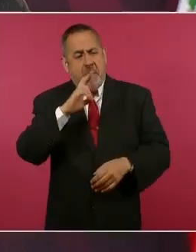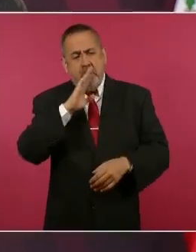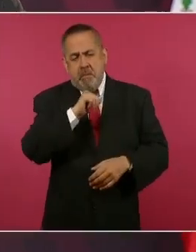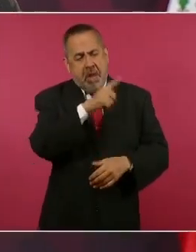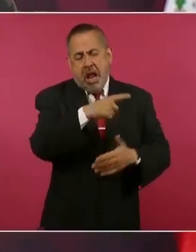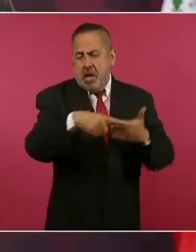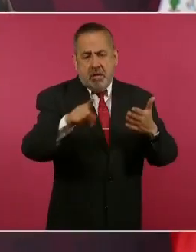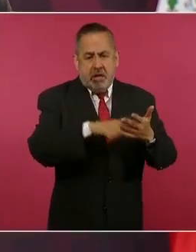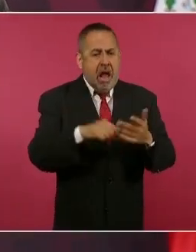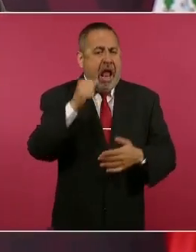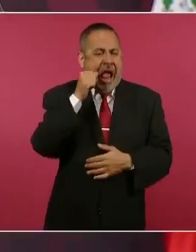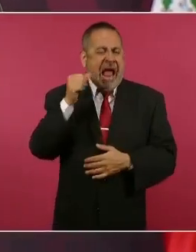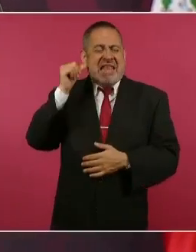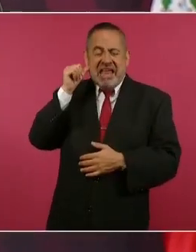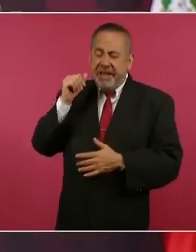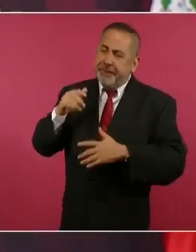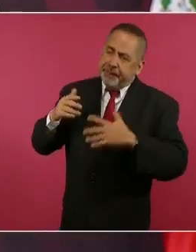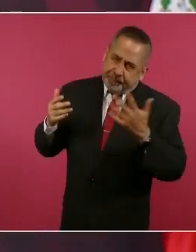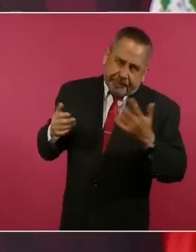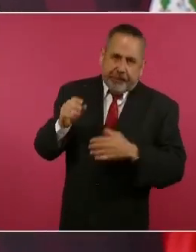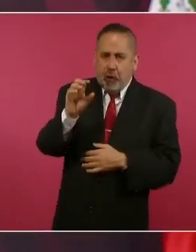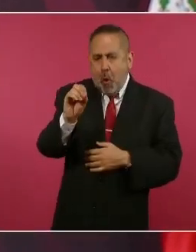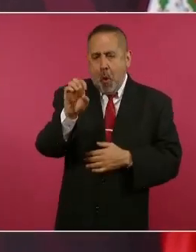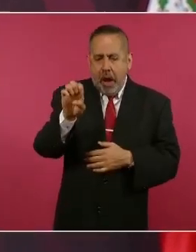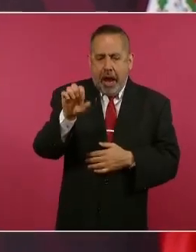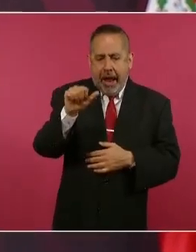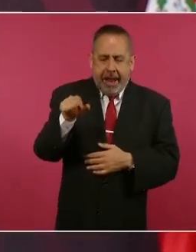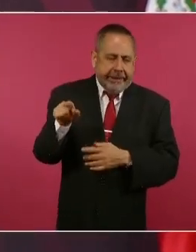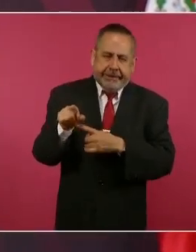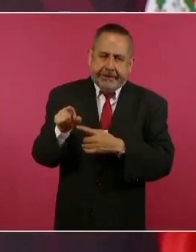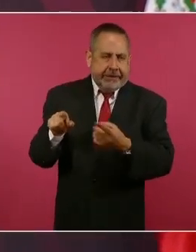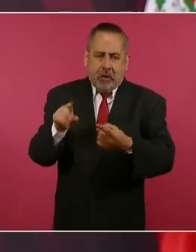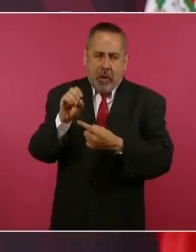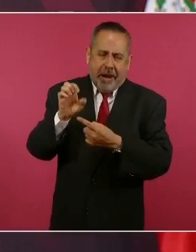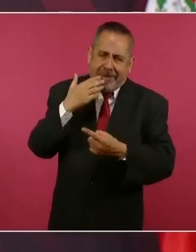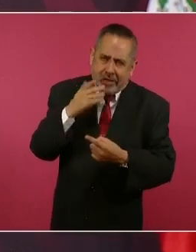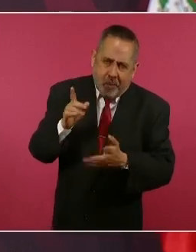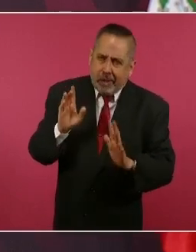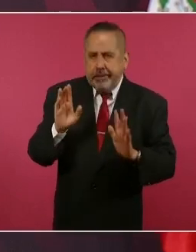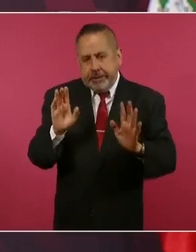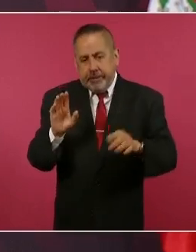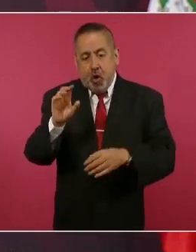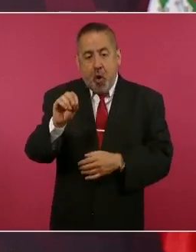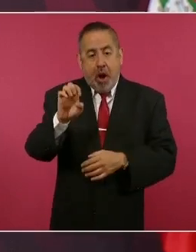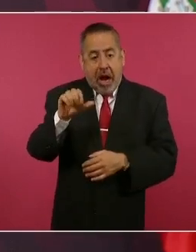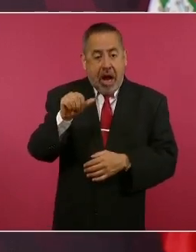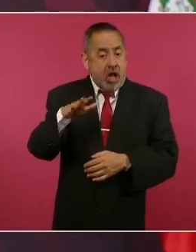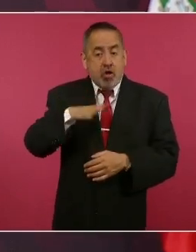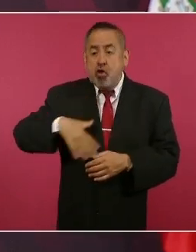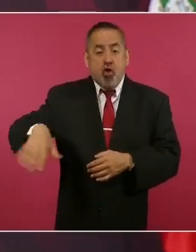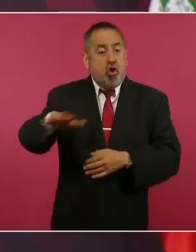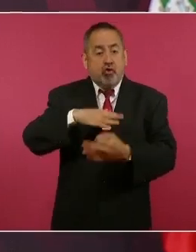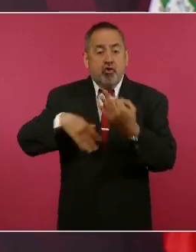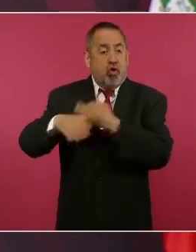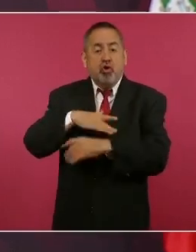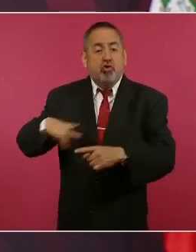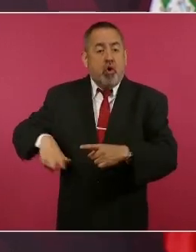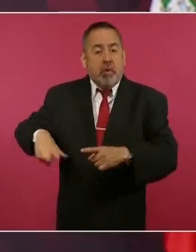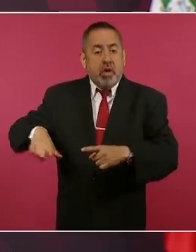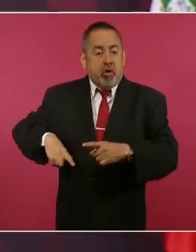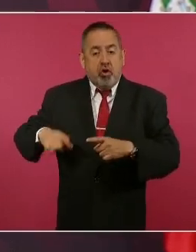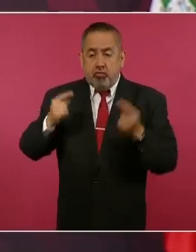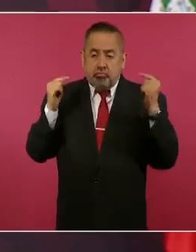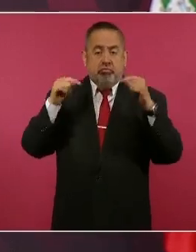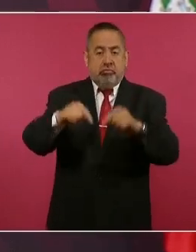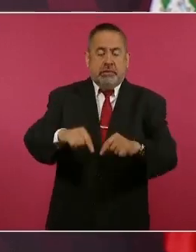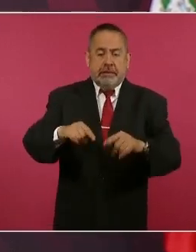OEA, aún con todo lo que significa la OEA, todos los gobiernos